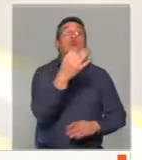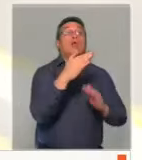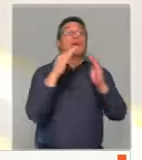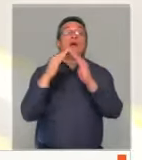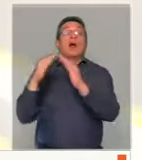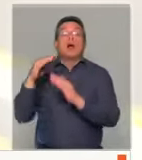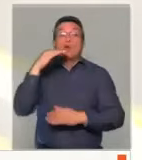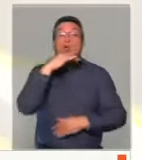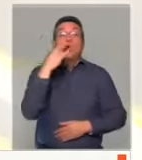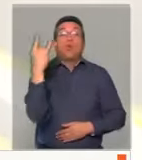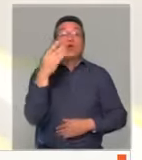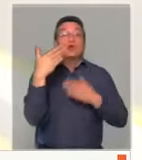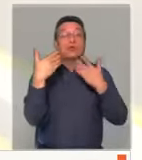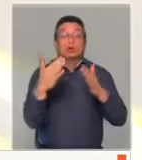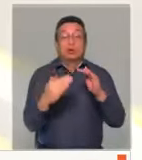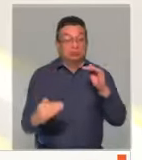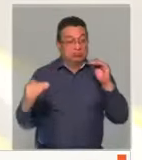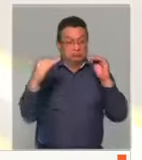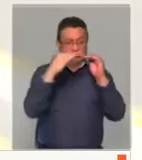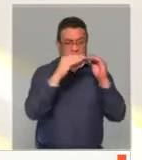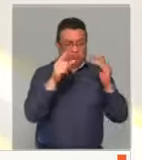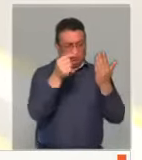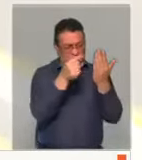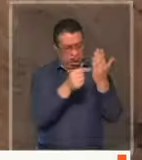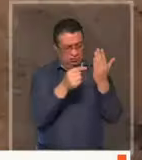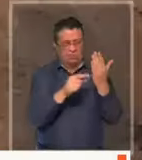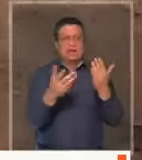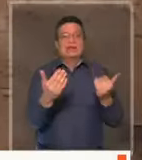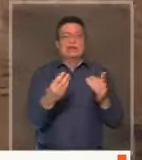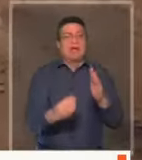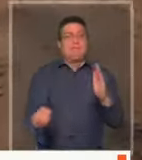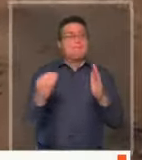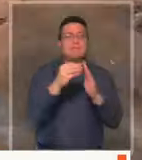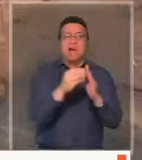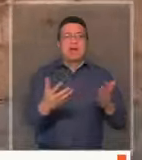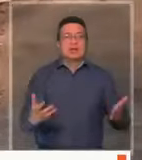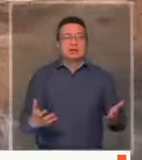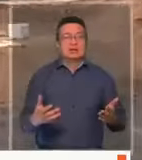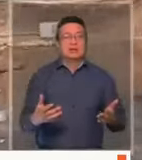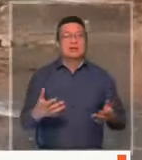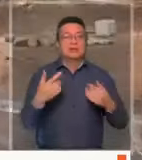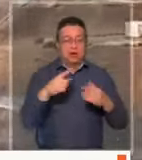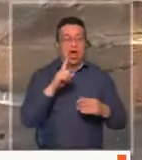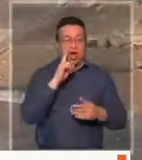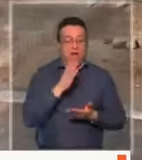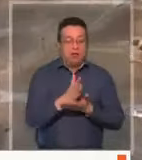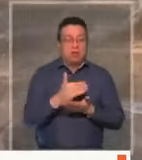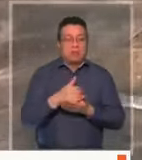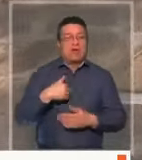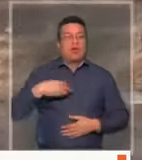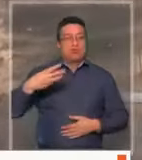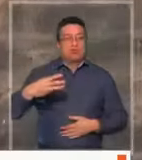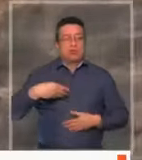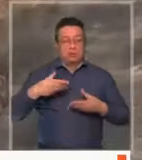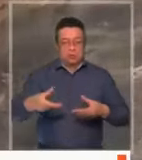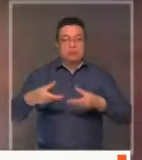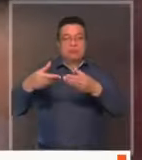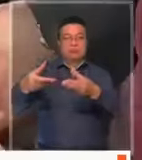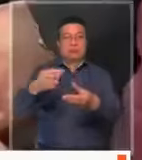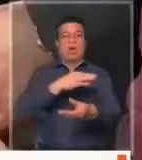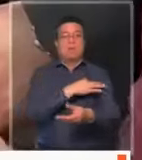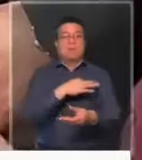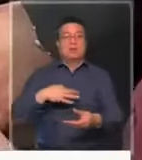vivienda de emergencia no va de acorde a lo que se necesita. Dice que crearon su propio plan como municipio y se lo entregaron a la ministra.